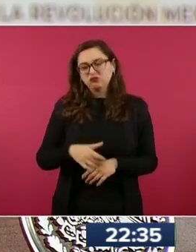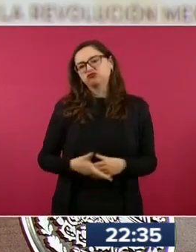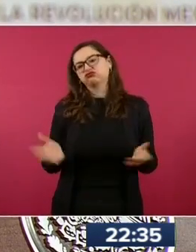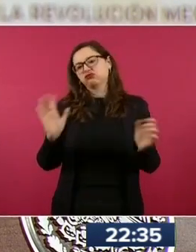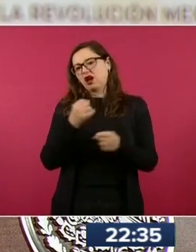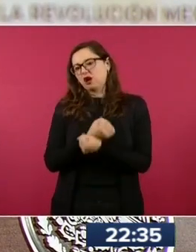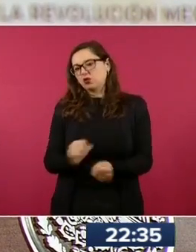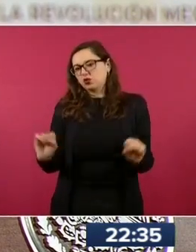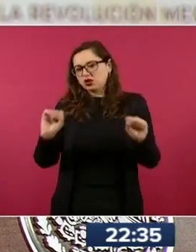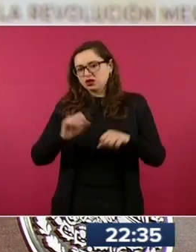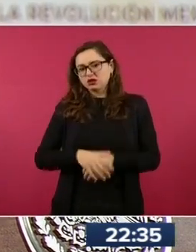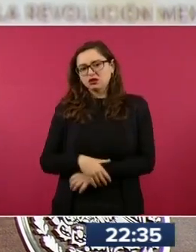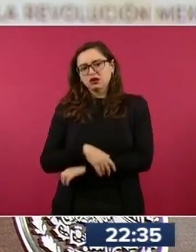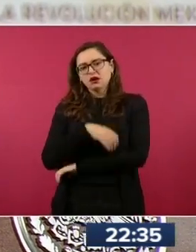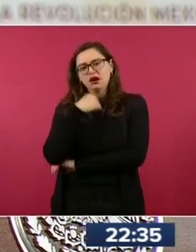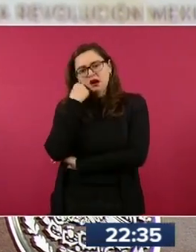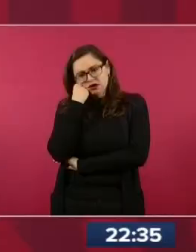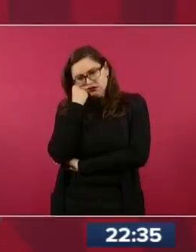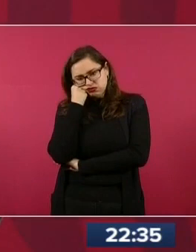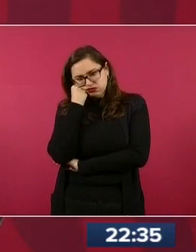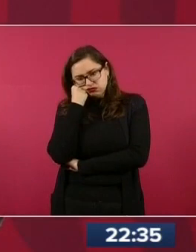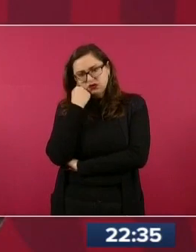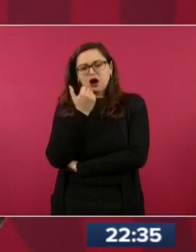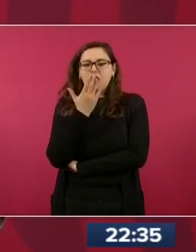Estaríamos bostezando siempre.